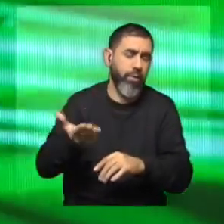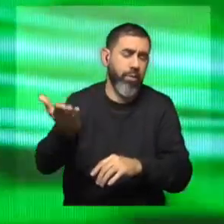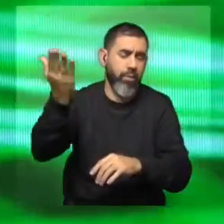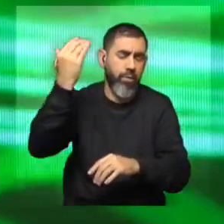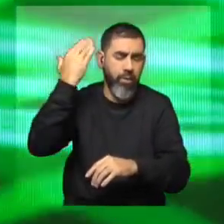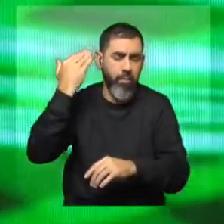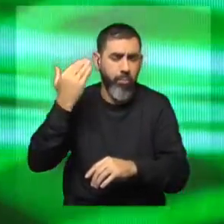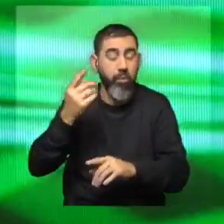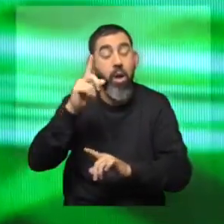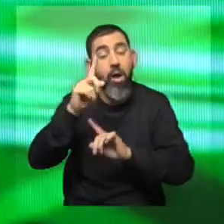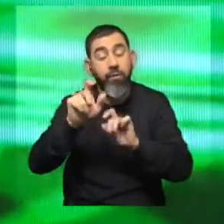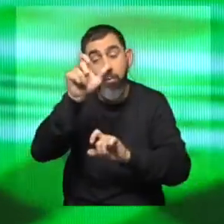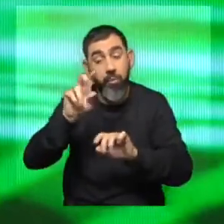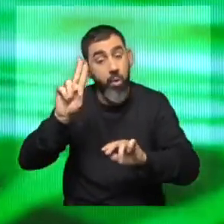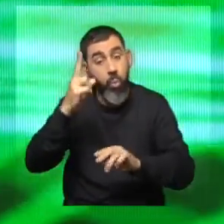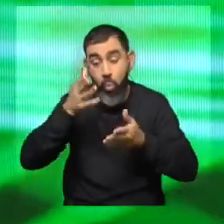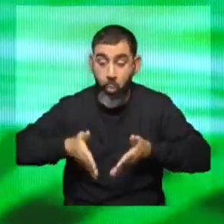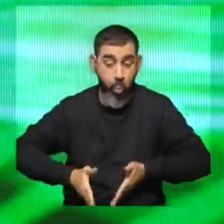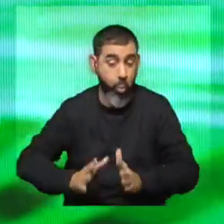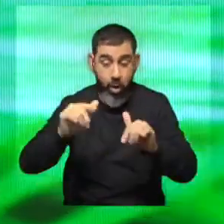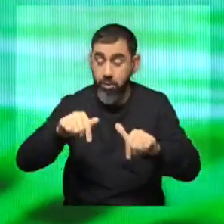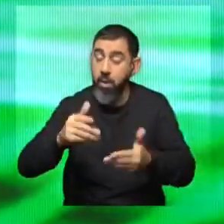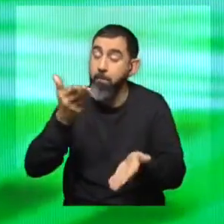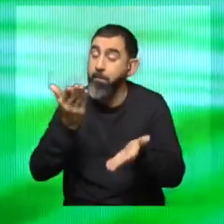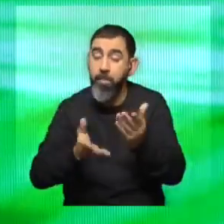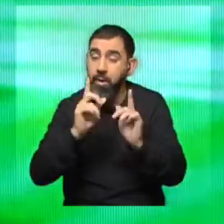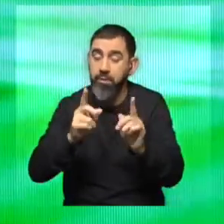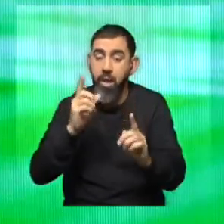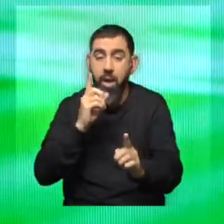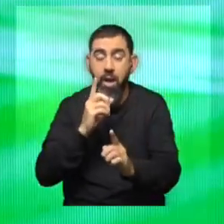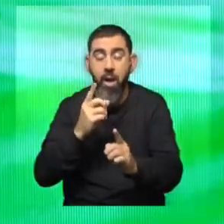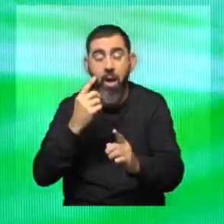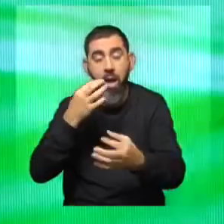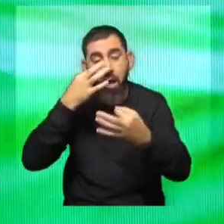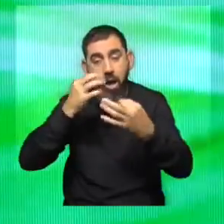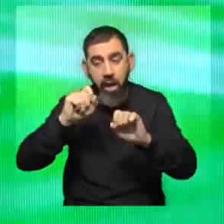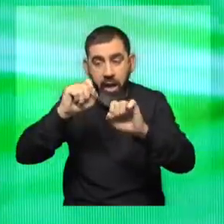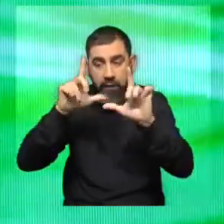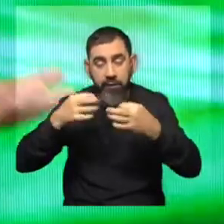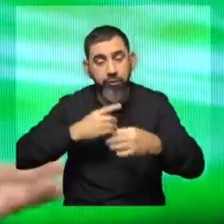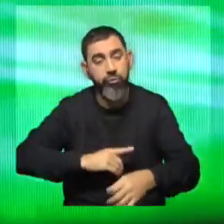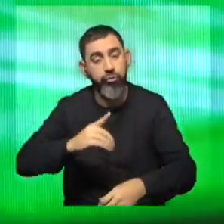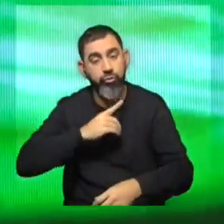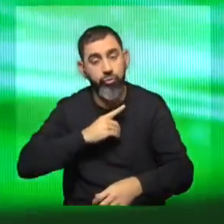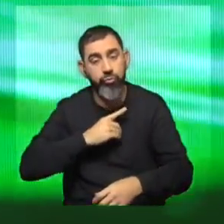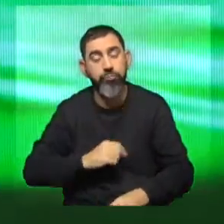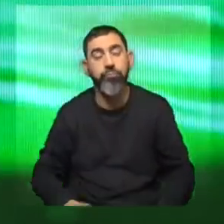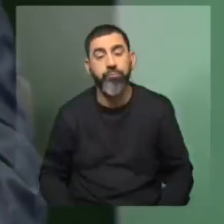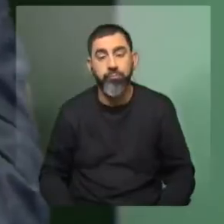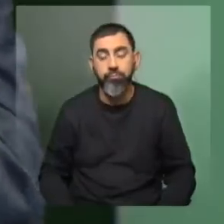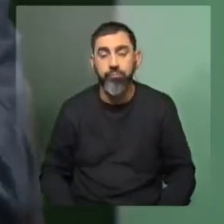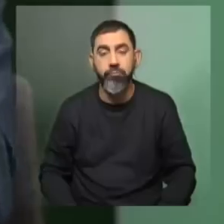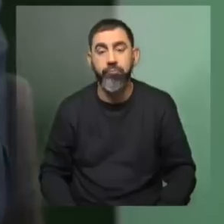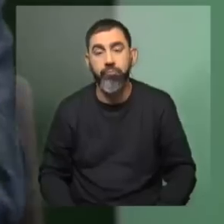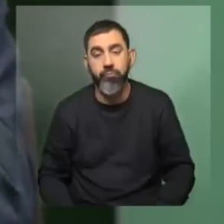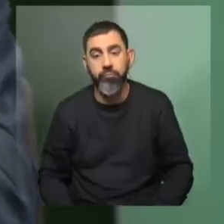te decía recién son uruguayos que merecen y requieren una atención digna este trabajando todos sus derechos